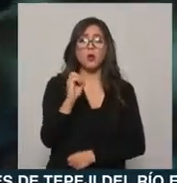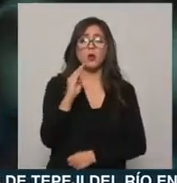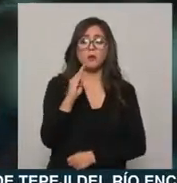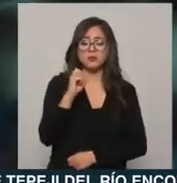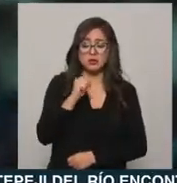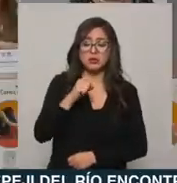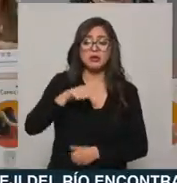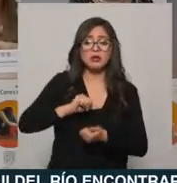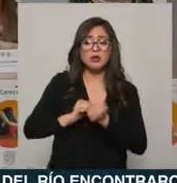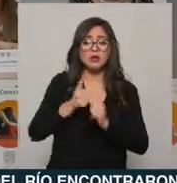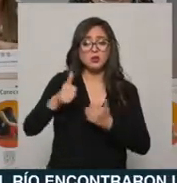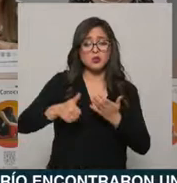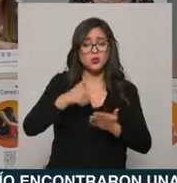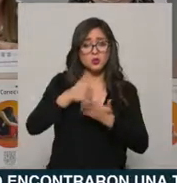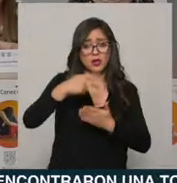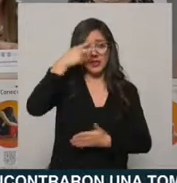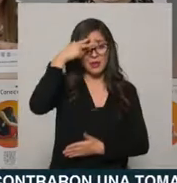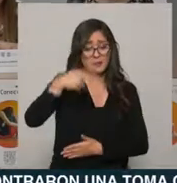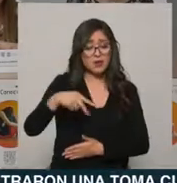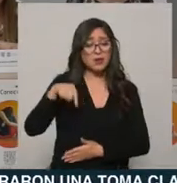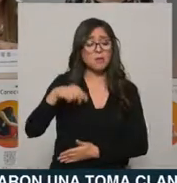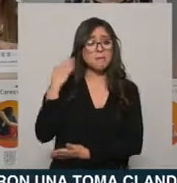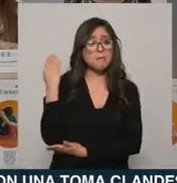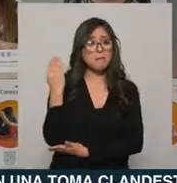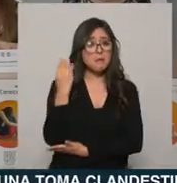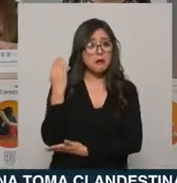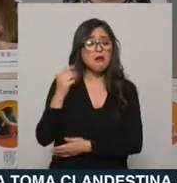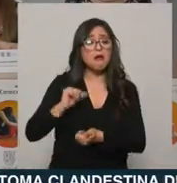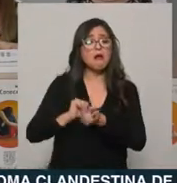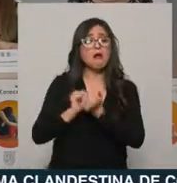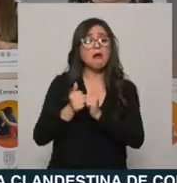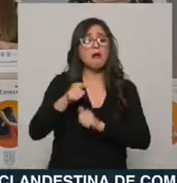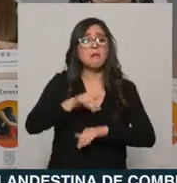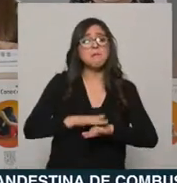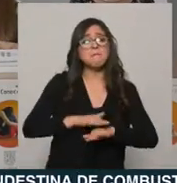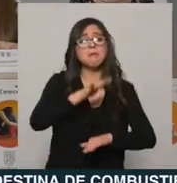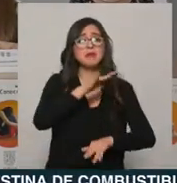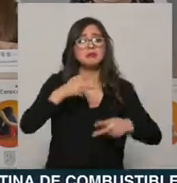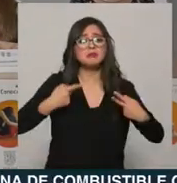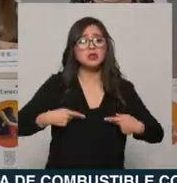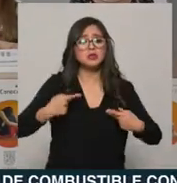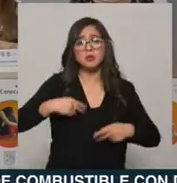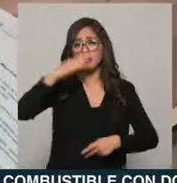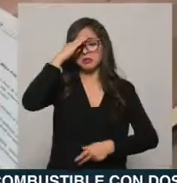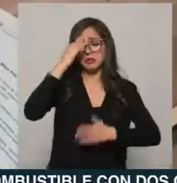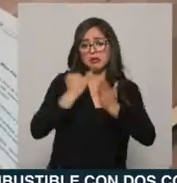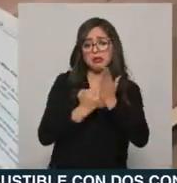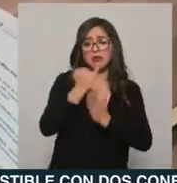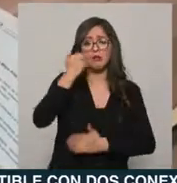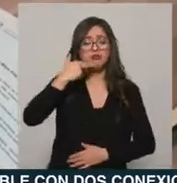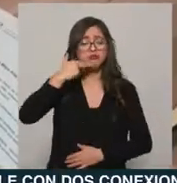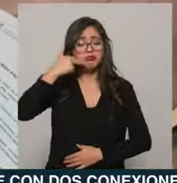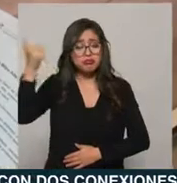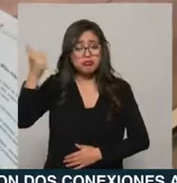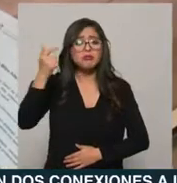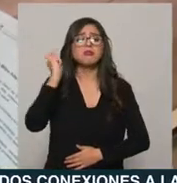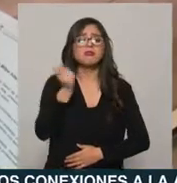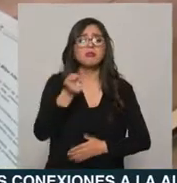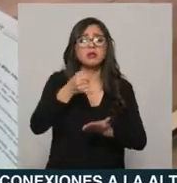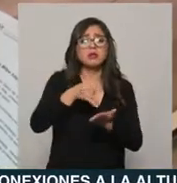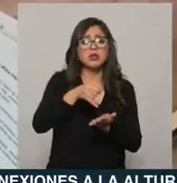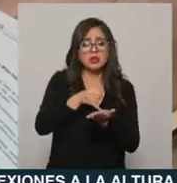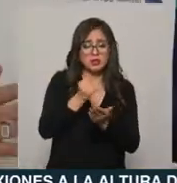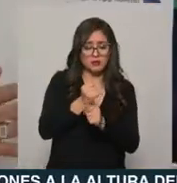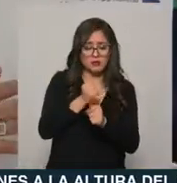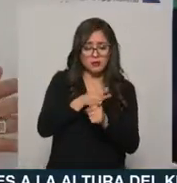Ciudad de México, la alcaldía Milpa Alta es la demarcación con la tasa más alta en materia de suicidios. Los datos más recientes reflejan que